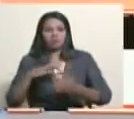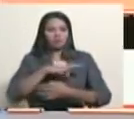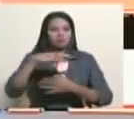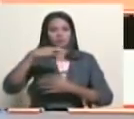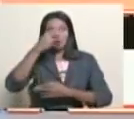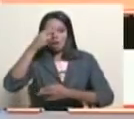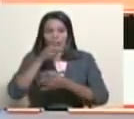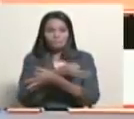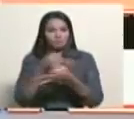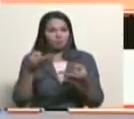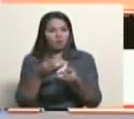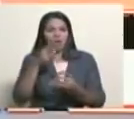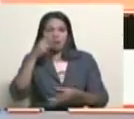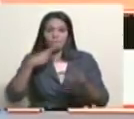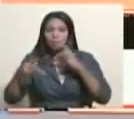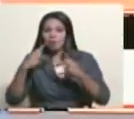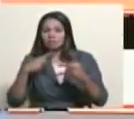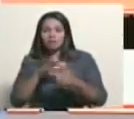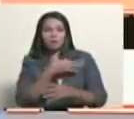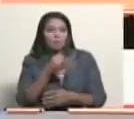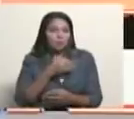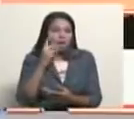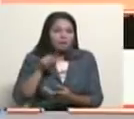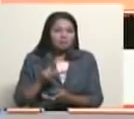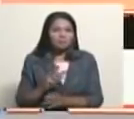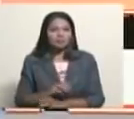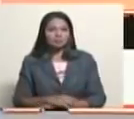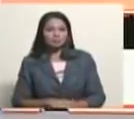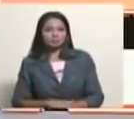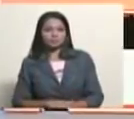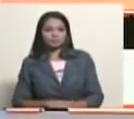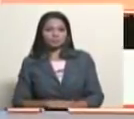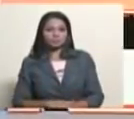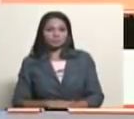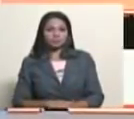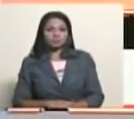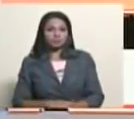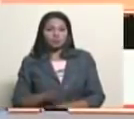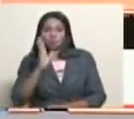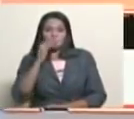morales, políticas, populares, sin lugar a dudas.